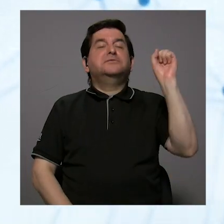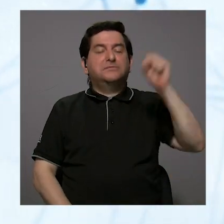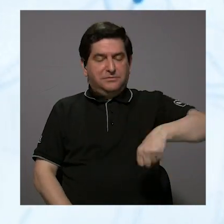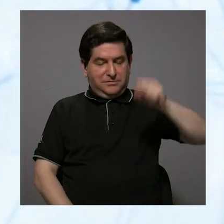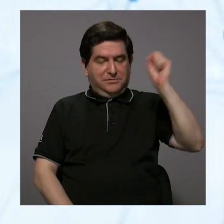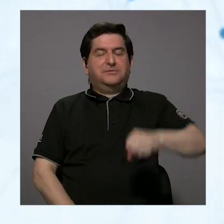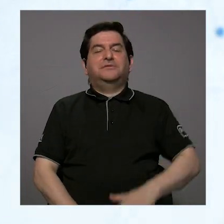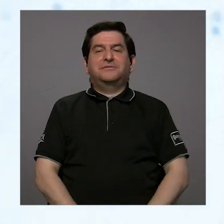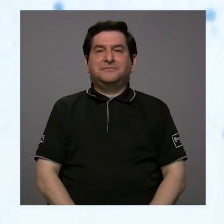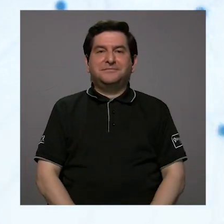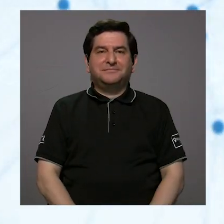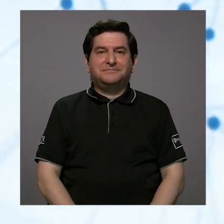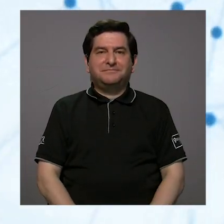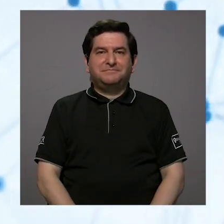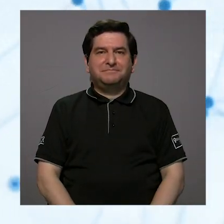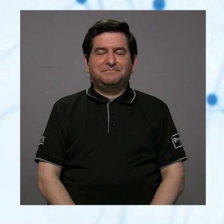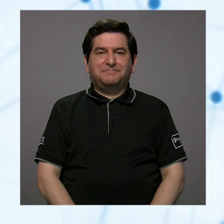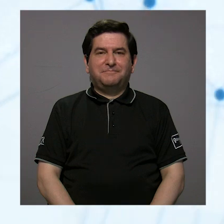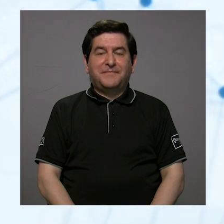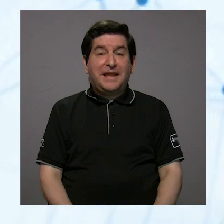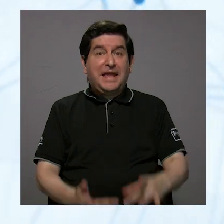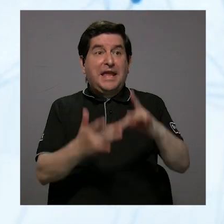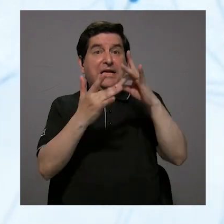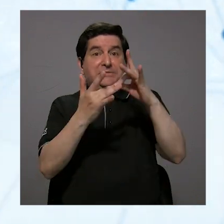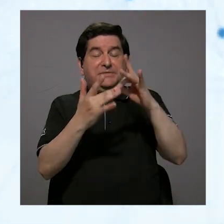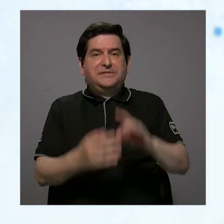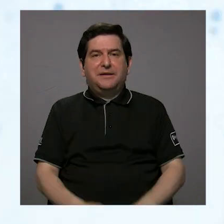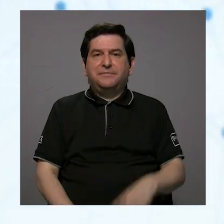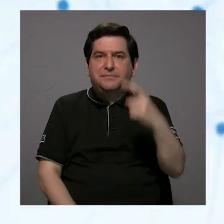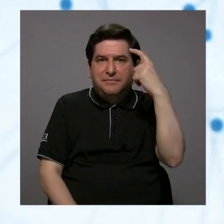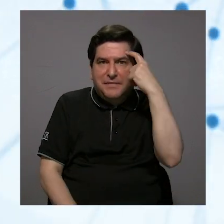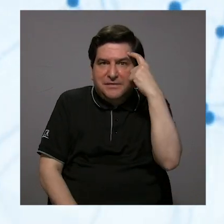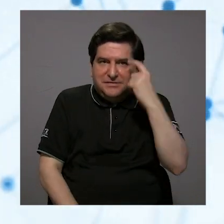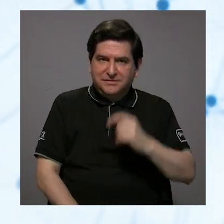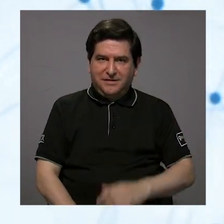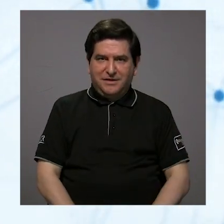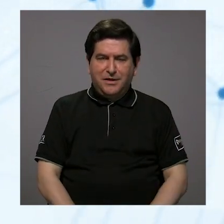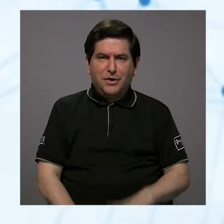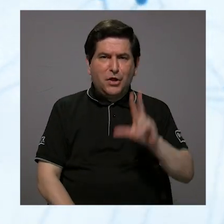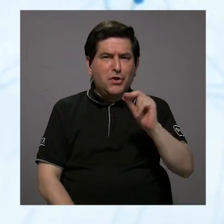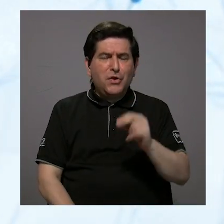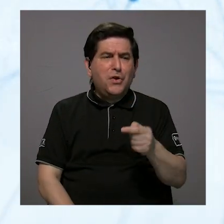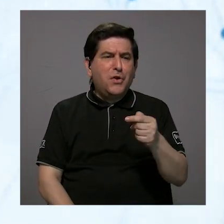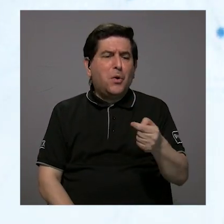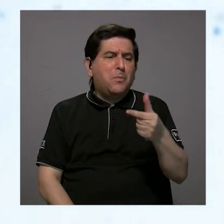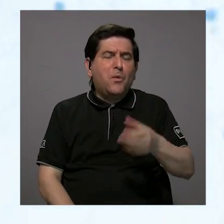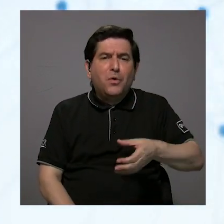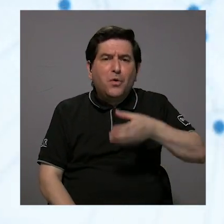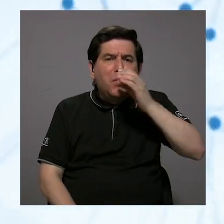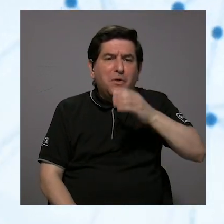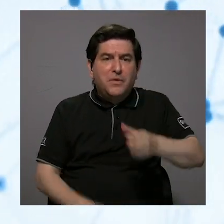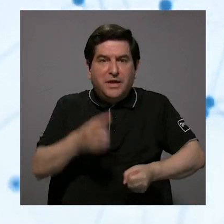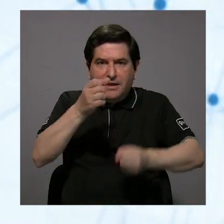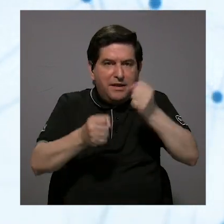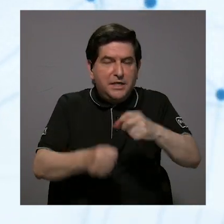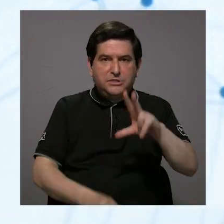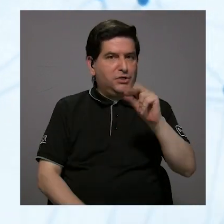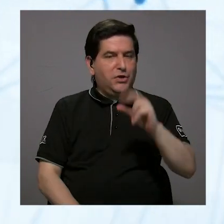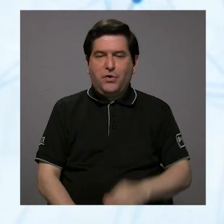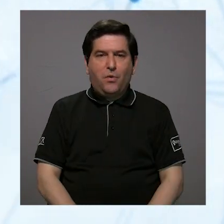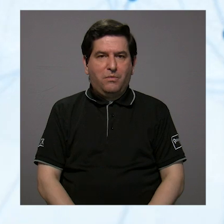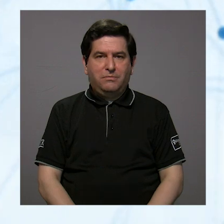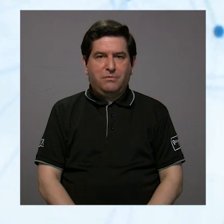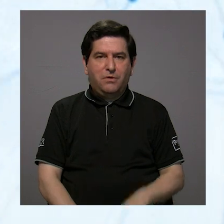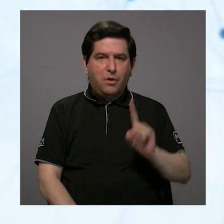problemas gastrointestinales. Entonces, especialmente si estamos pensando no en un poquito de leche,